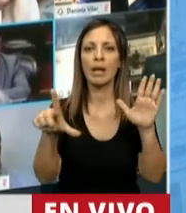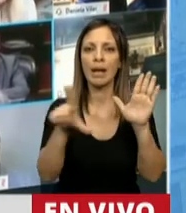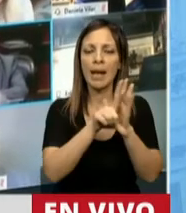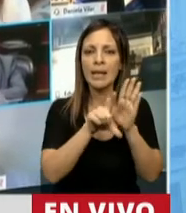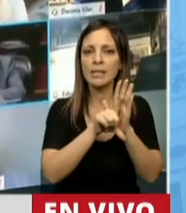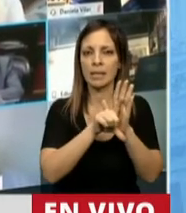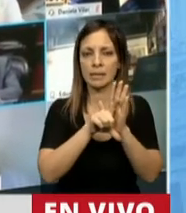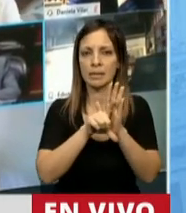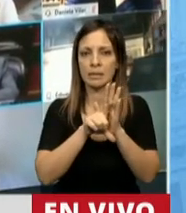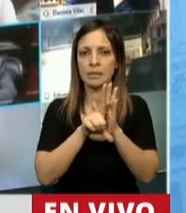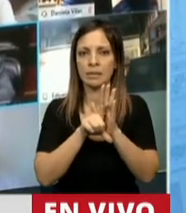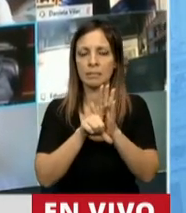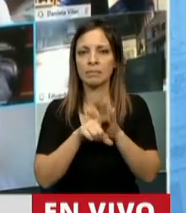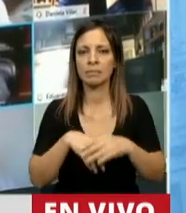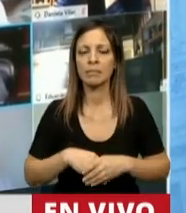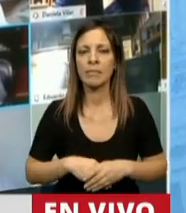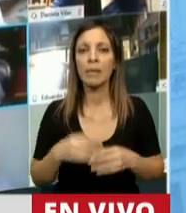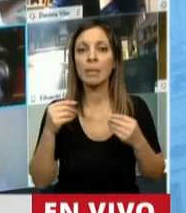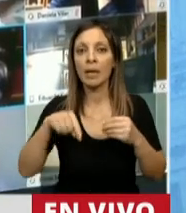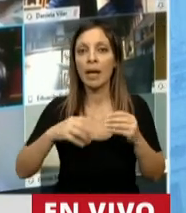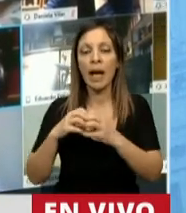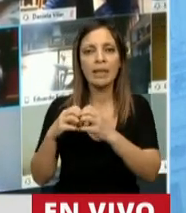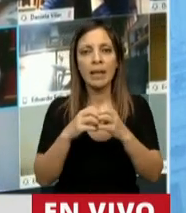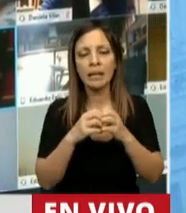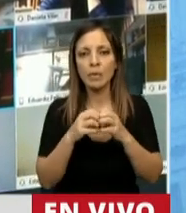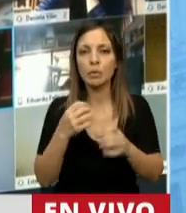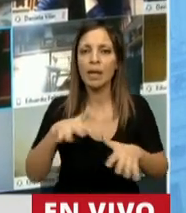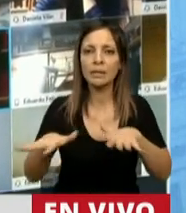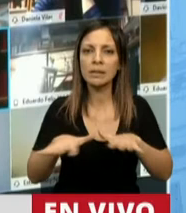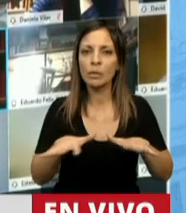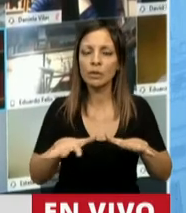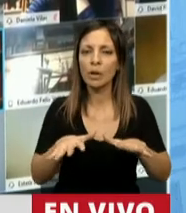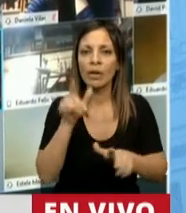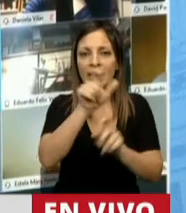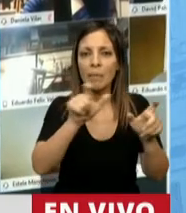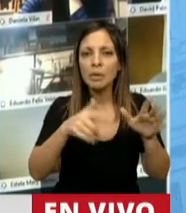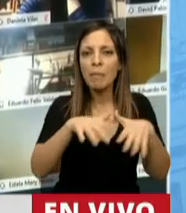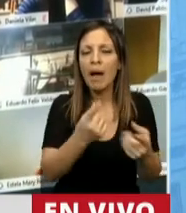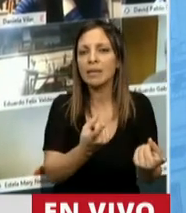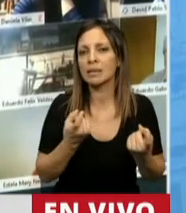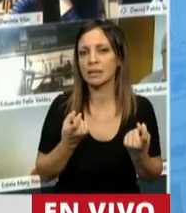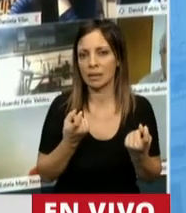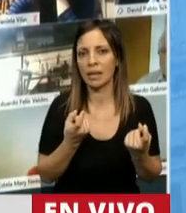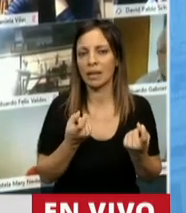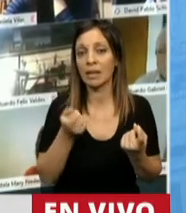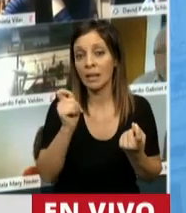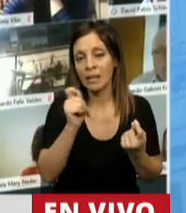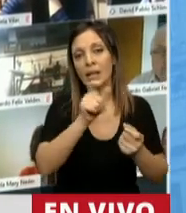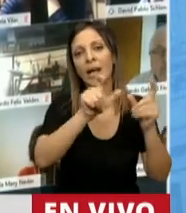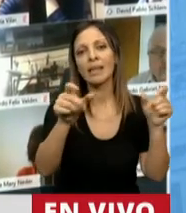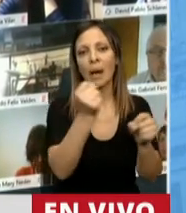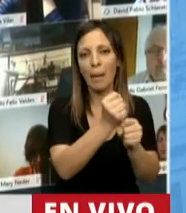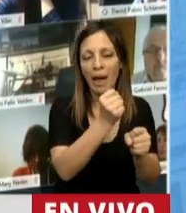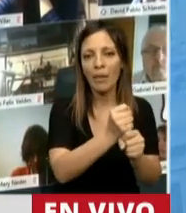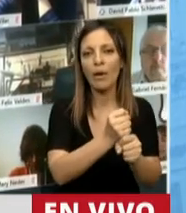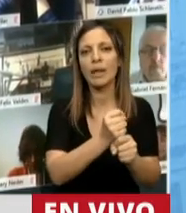se tratan, porque estamos tratando de la verdadera situación de los que más necesitan, en este caso que son los trabajadores,